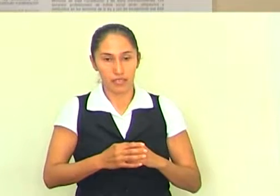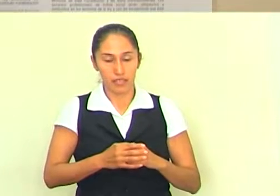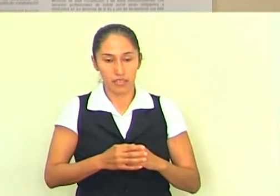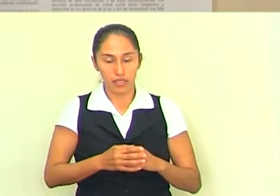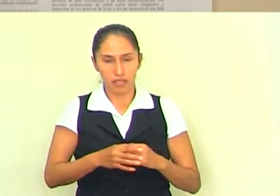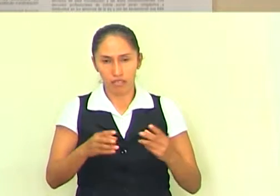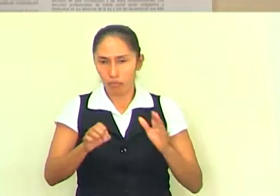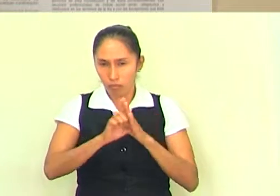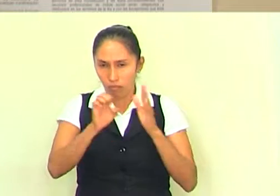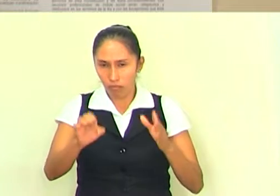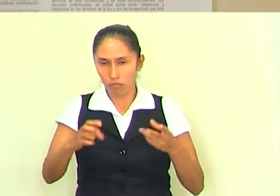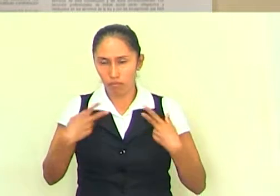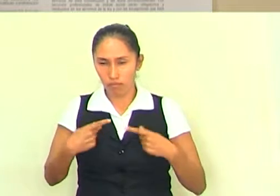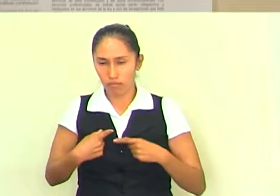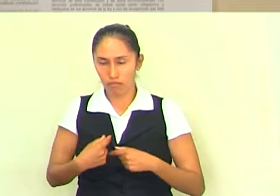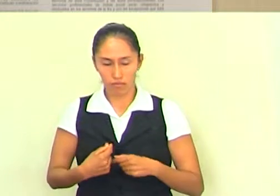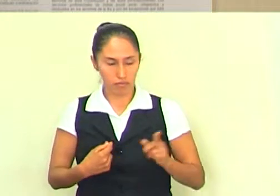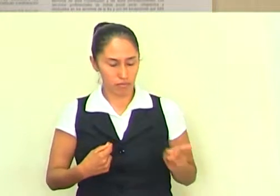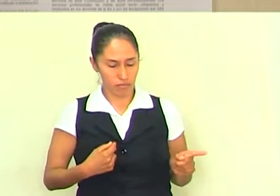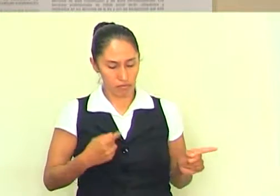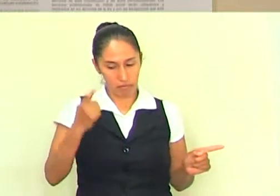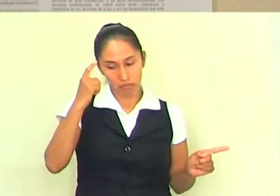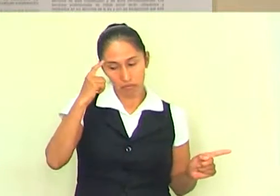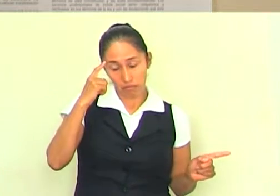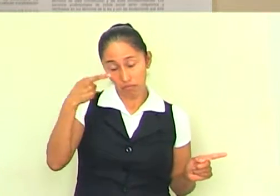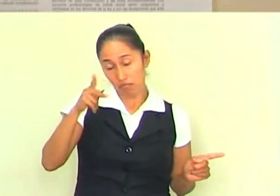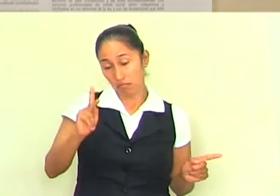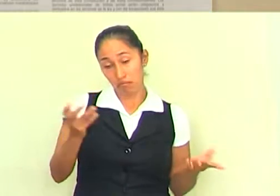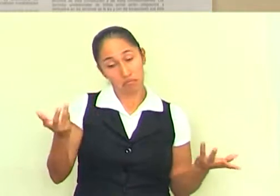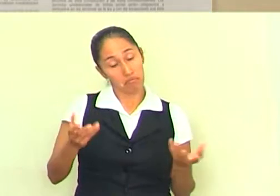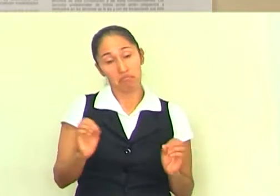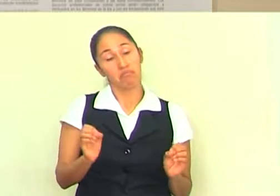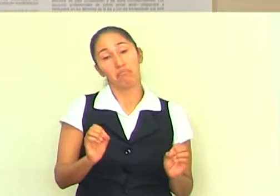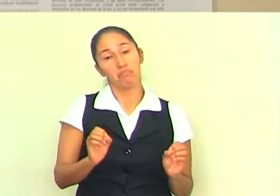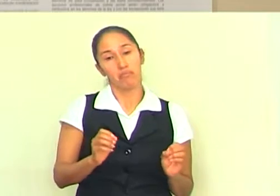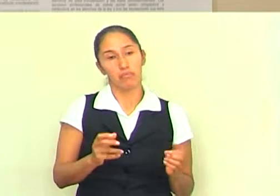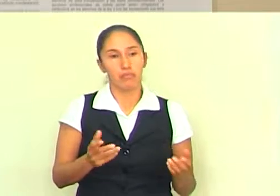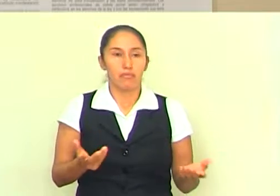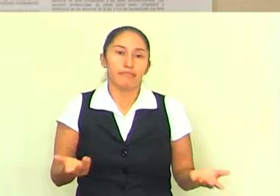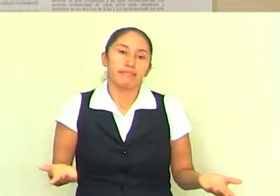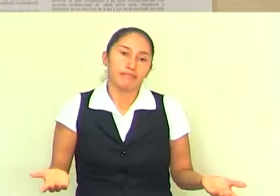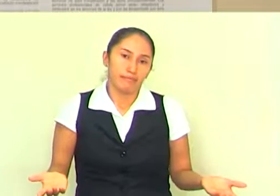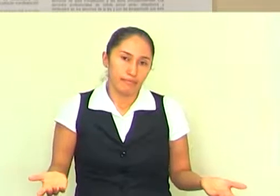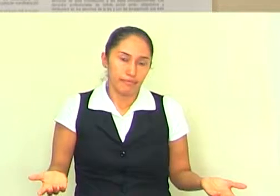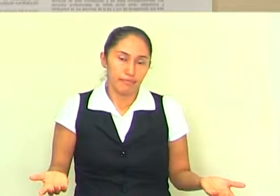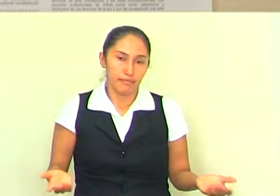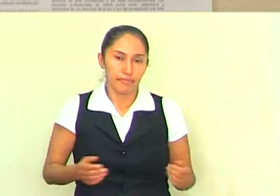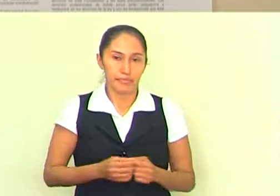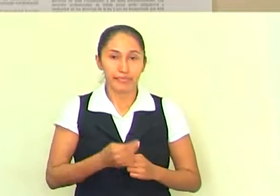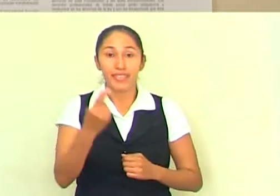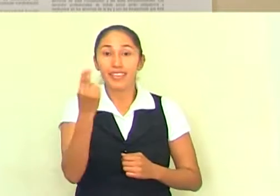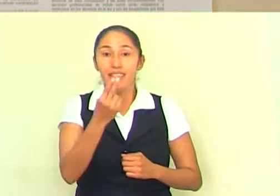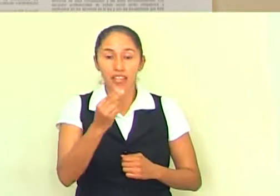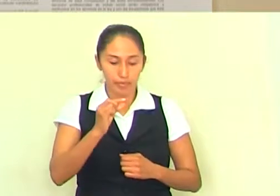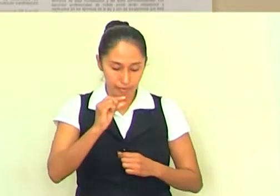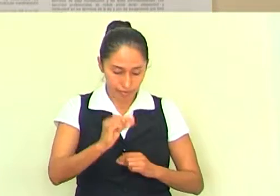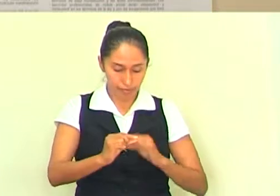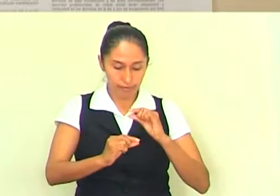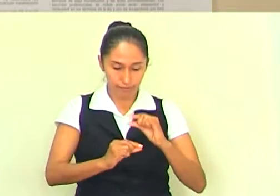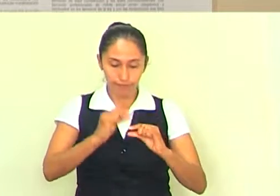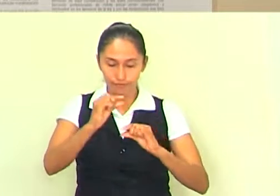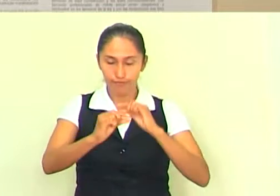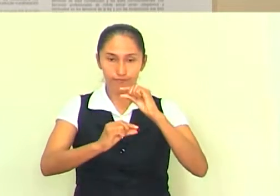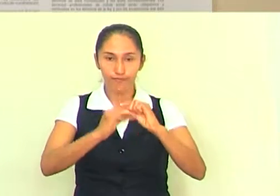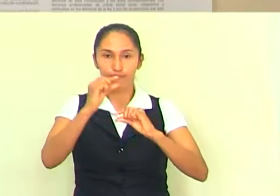hay un retroceso. Y no debería de ser así, porque un principio importantísimo es la progresividad y que deberíamos